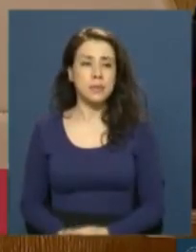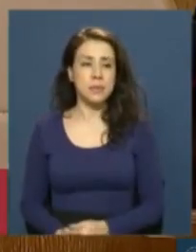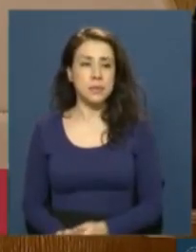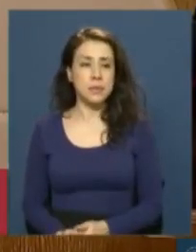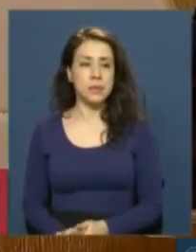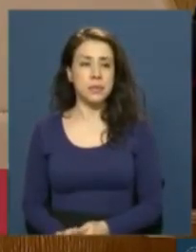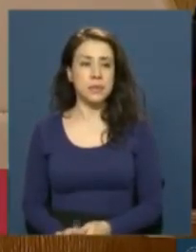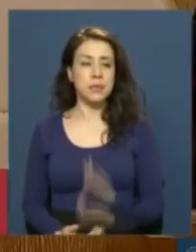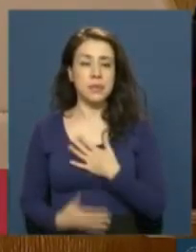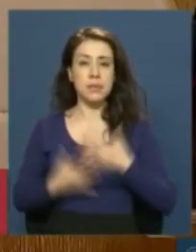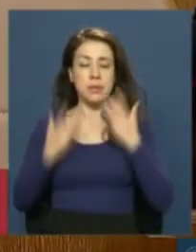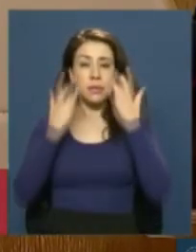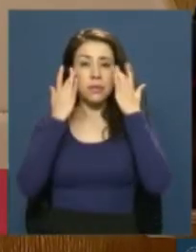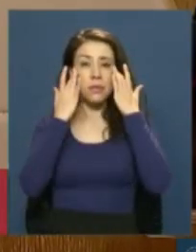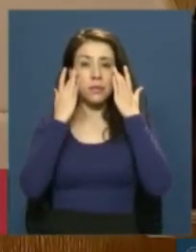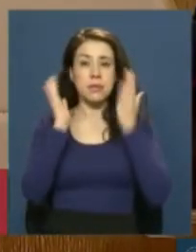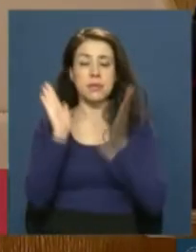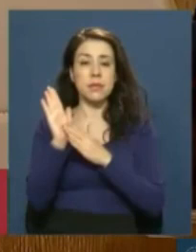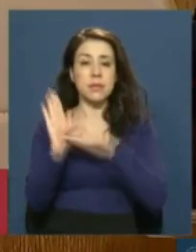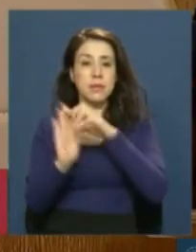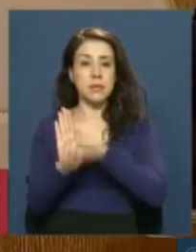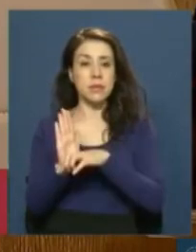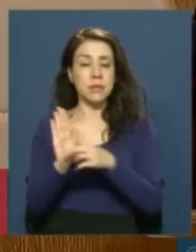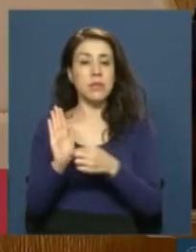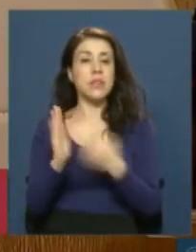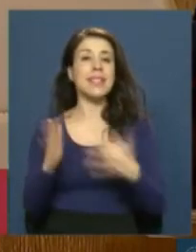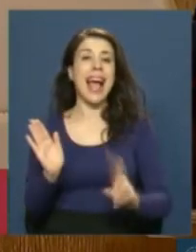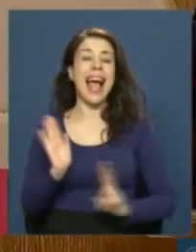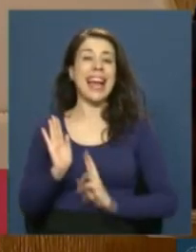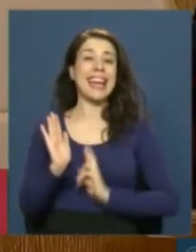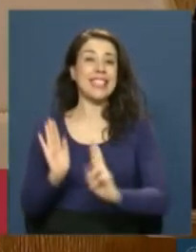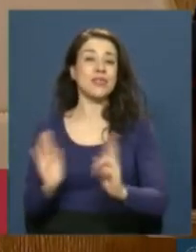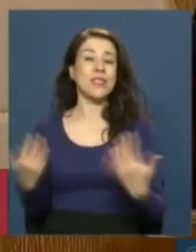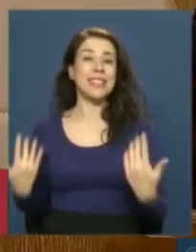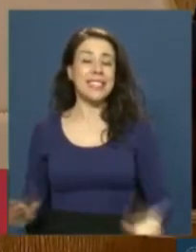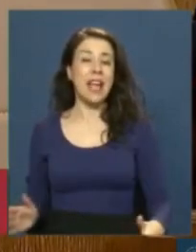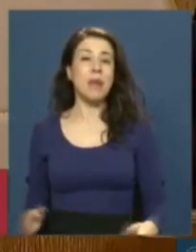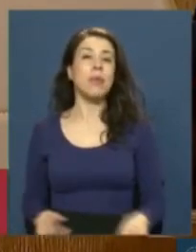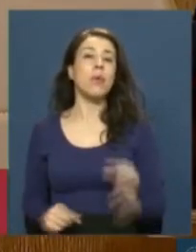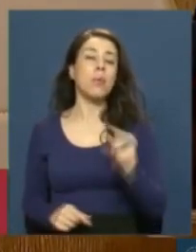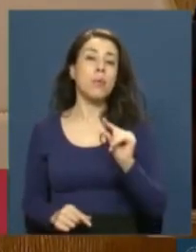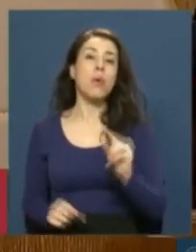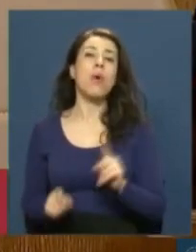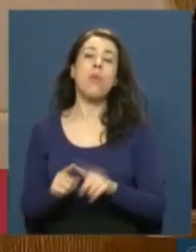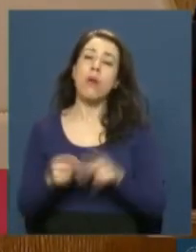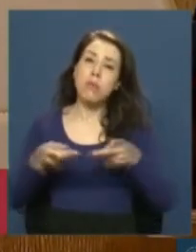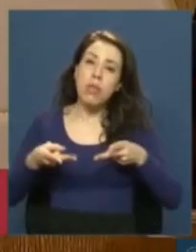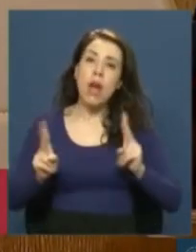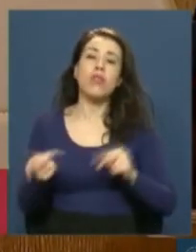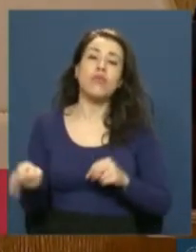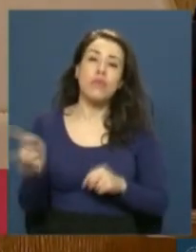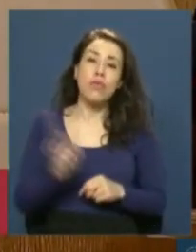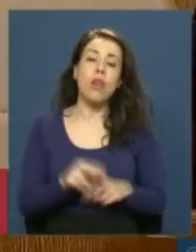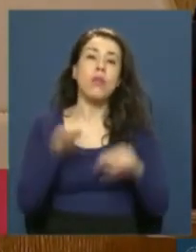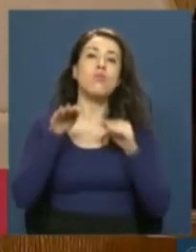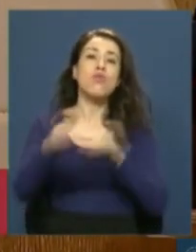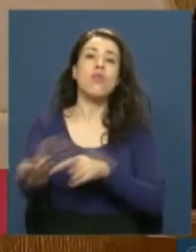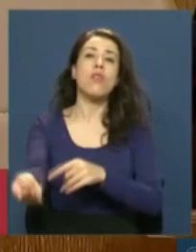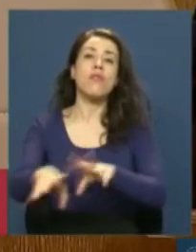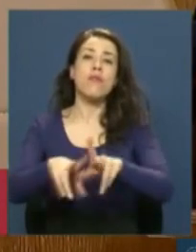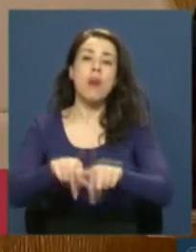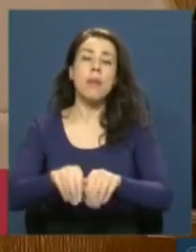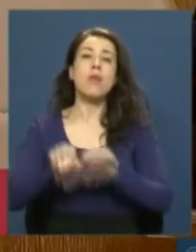yo me alegro mucho de que este proyecto esté viendo la luz porque creo que al final es una pequeña reivindicación pro familia pro